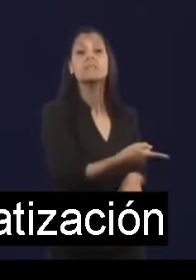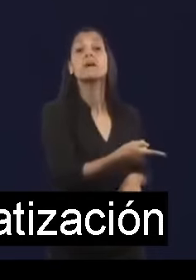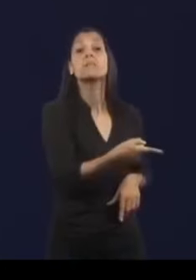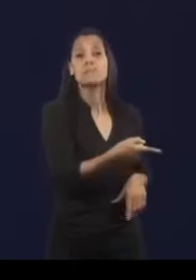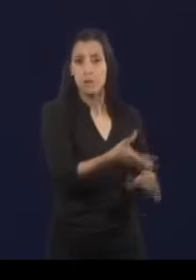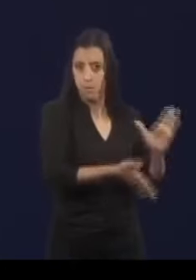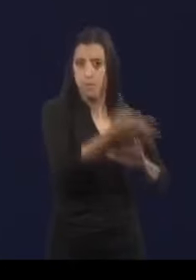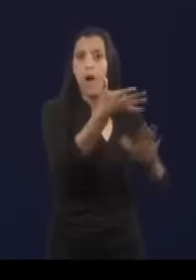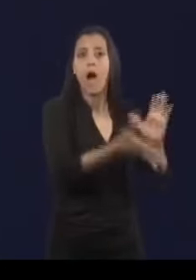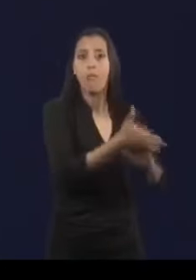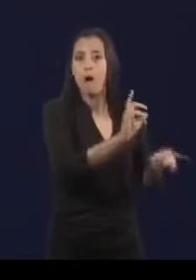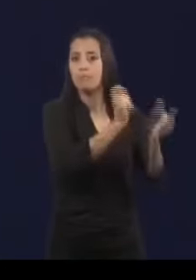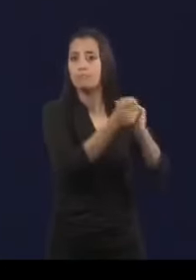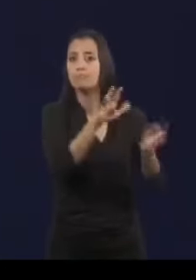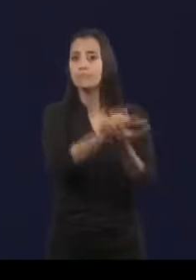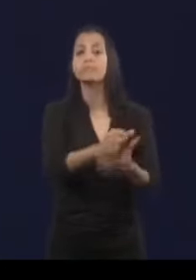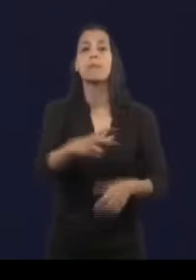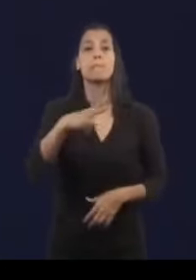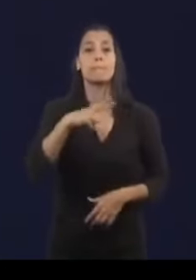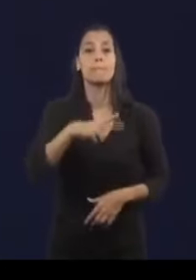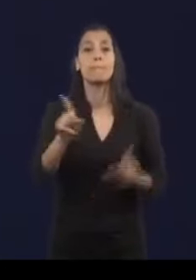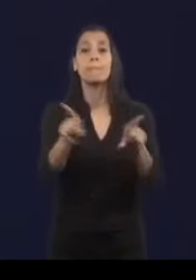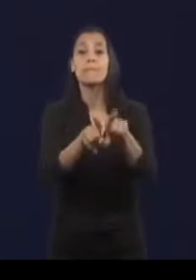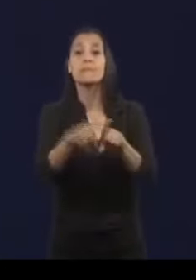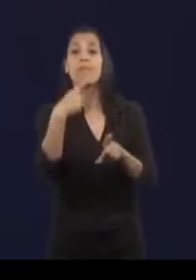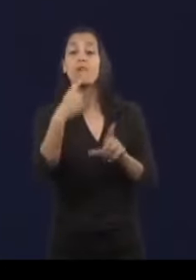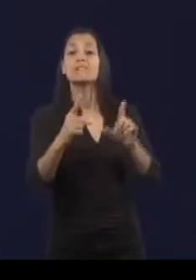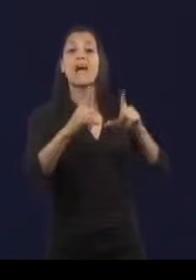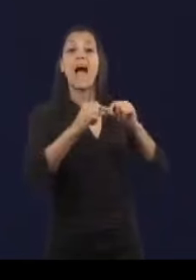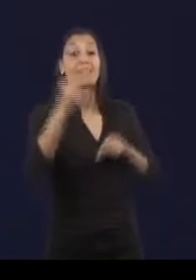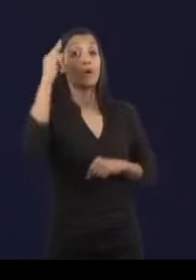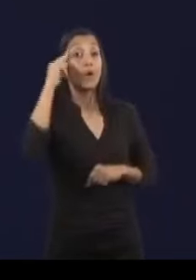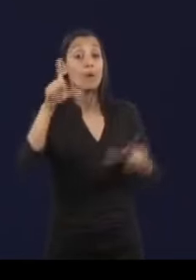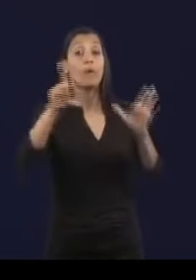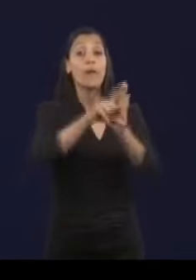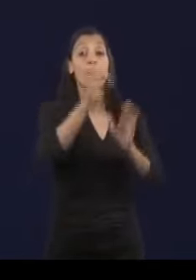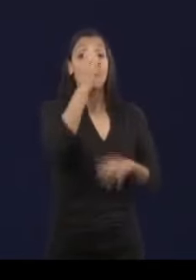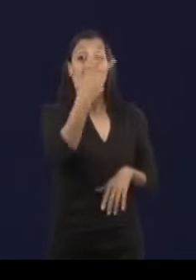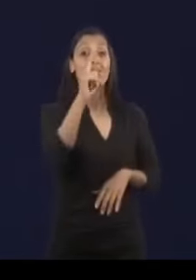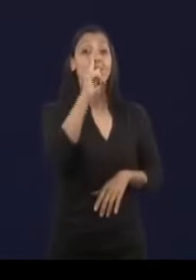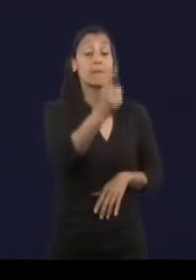a privatización tal como lo habilita el artículo noveno de la ley